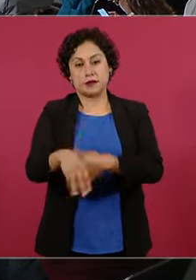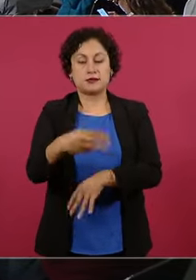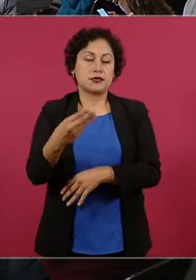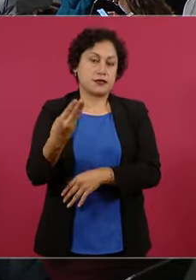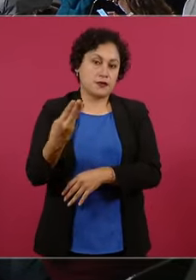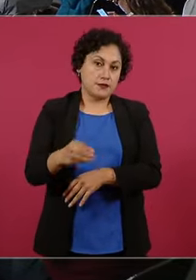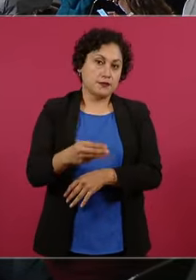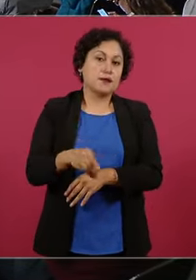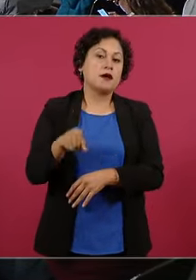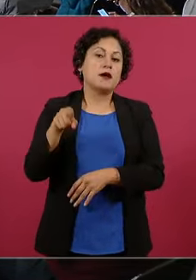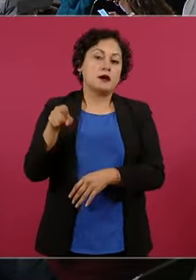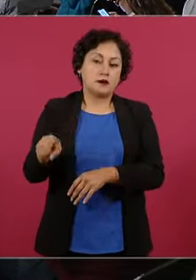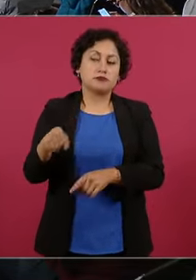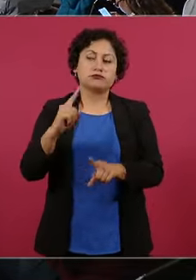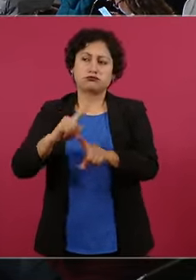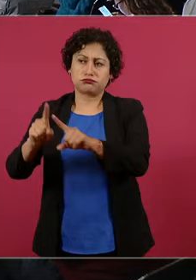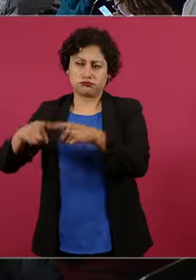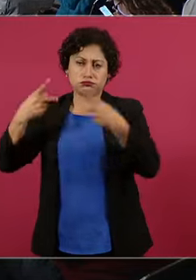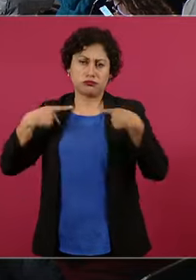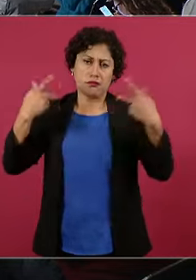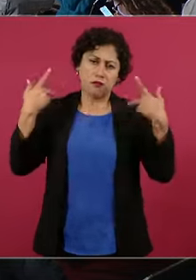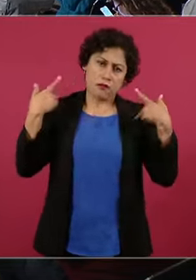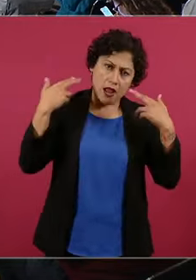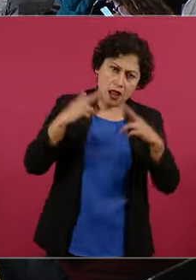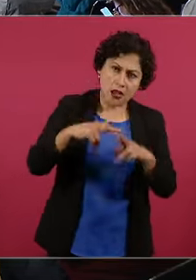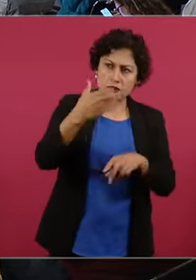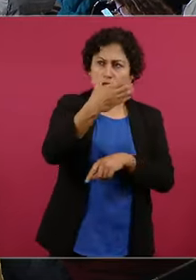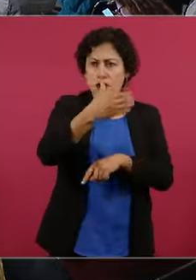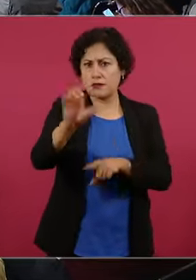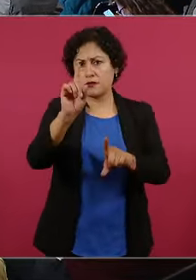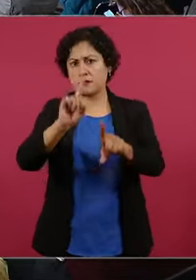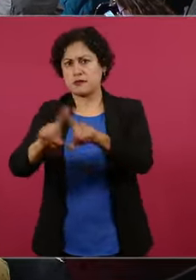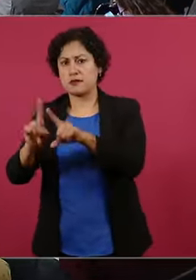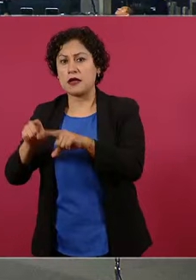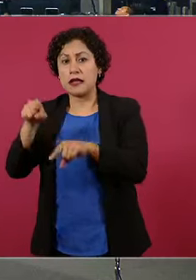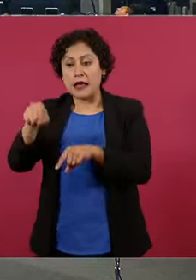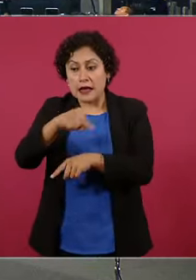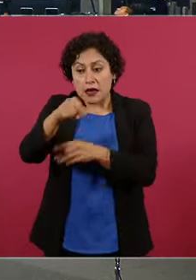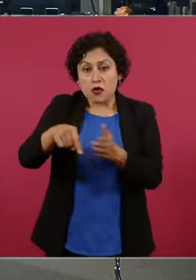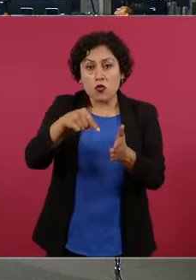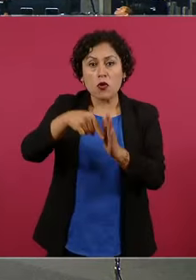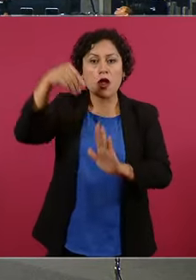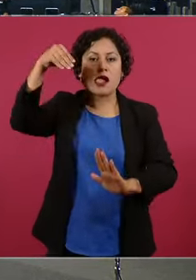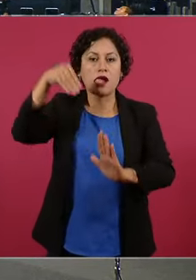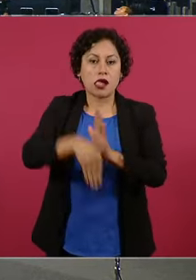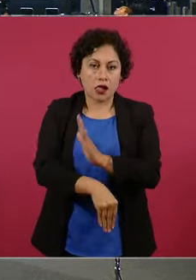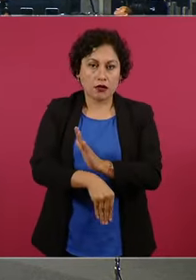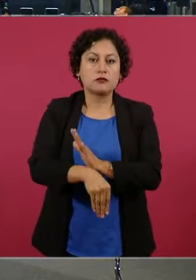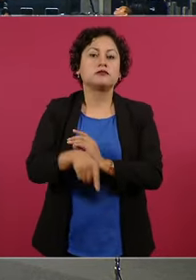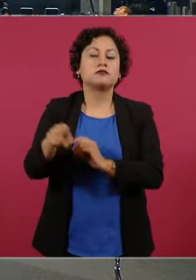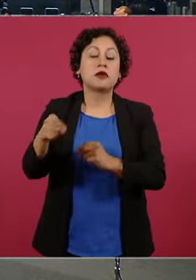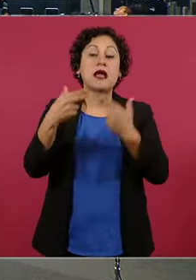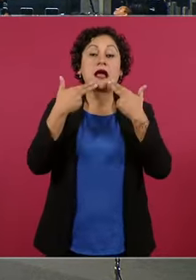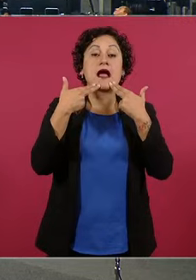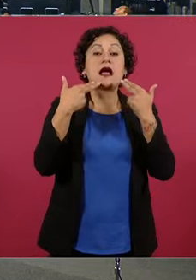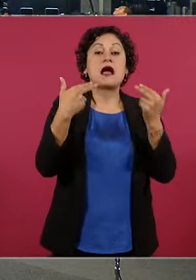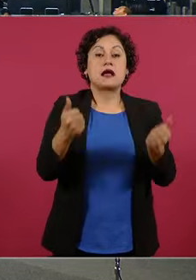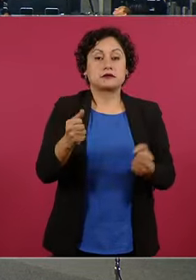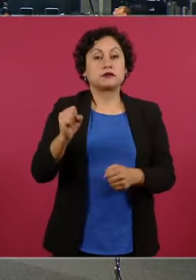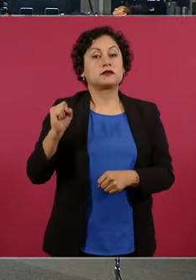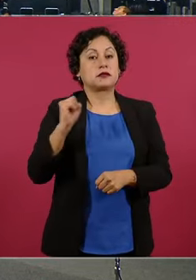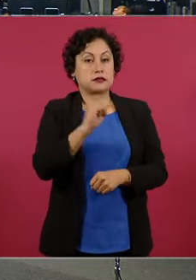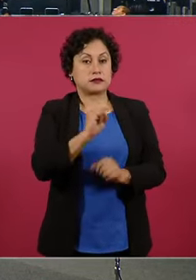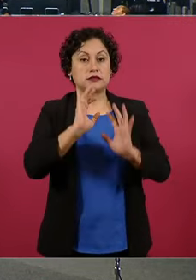por campesinos, y que lamentablemente debido a la ola y a la crisis quebró, hay un recurso aprobado de Hacienda, pero que falta